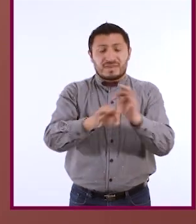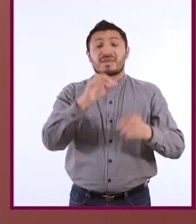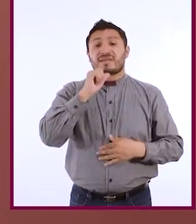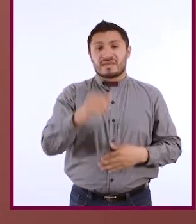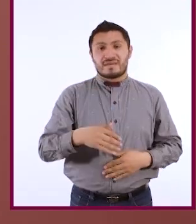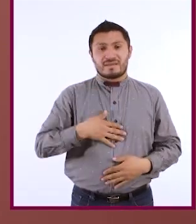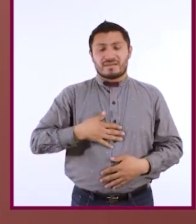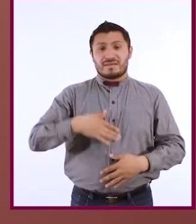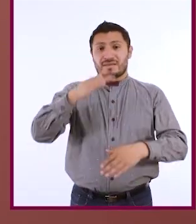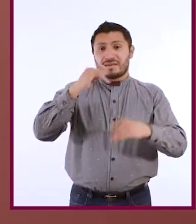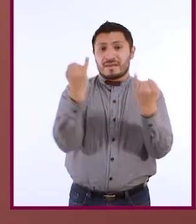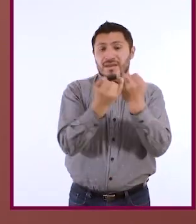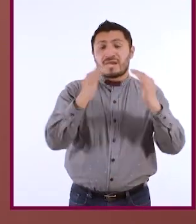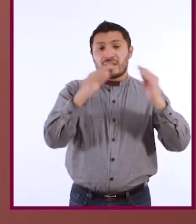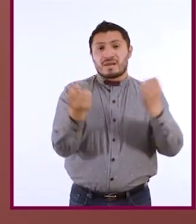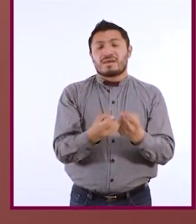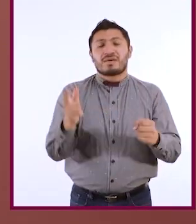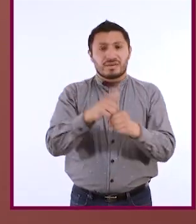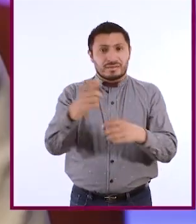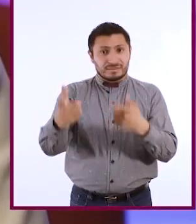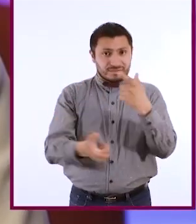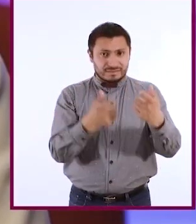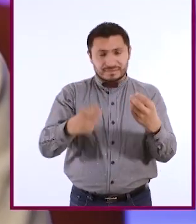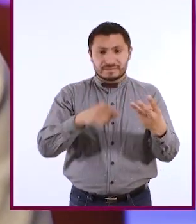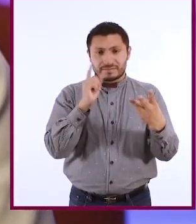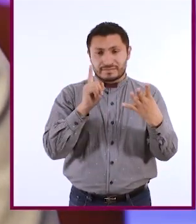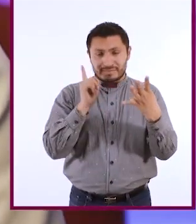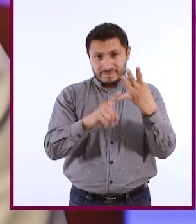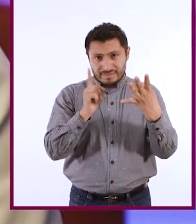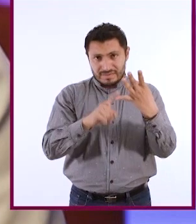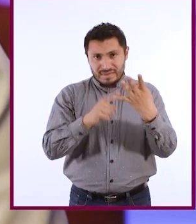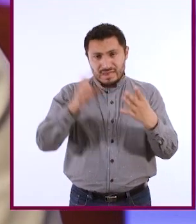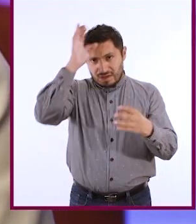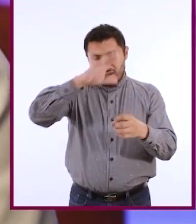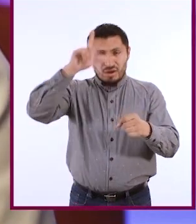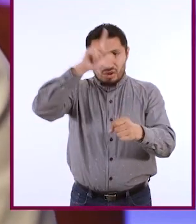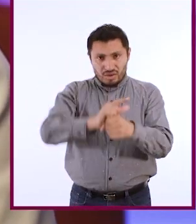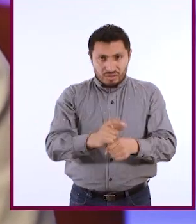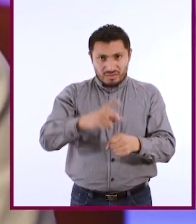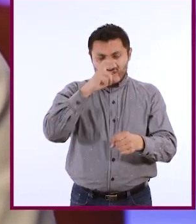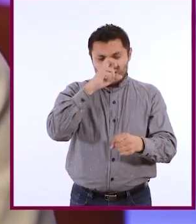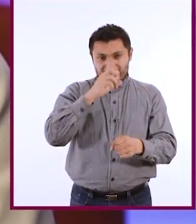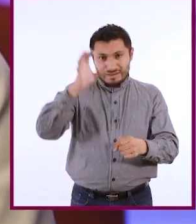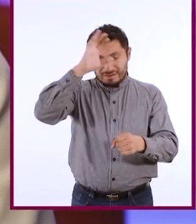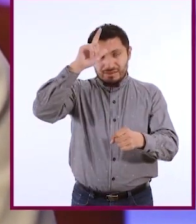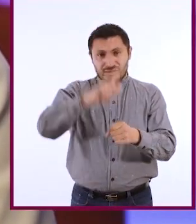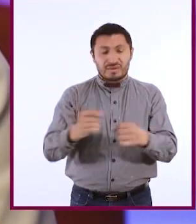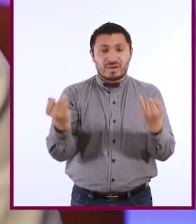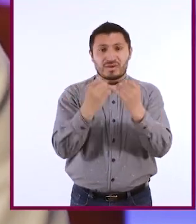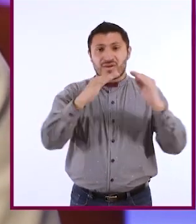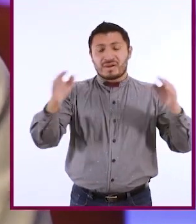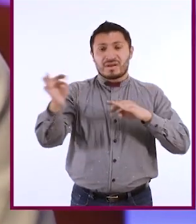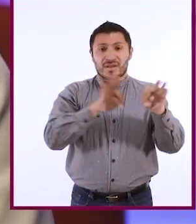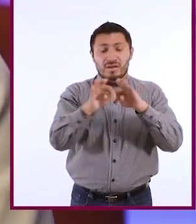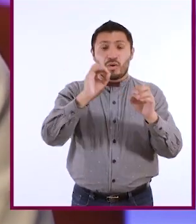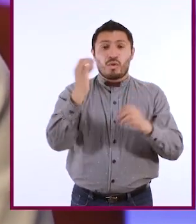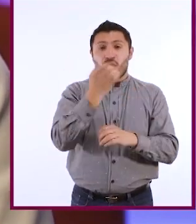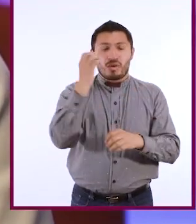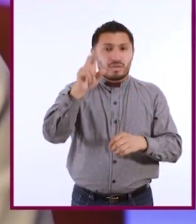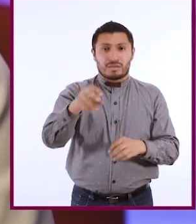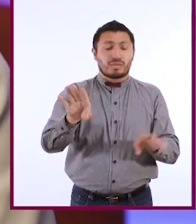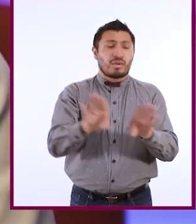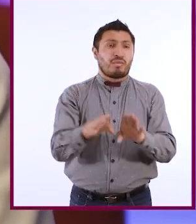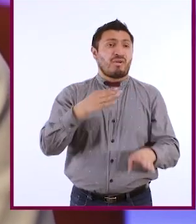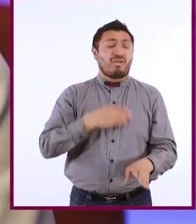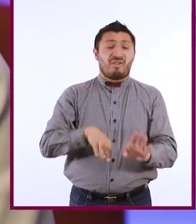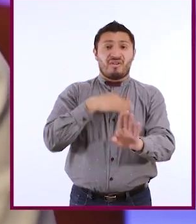con más igualdad social y económica. 4. Exige una cultura de igualdad en el trabajo o escuela. No dejes pasar las injusticias que